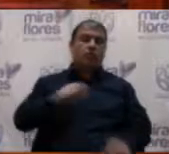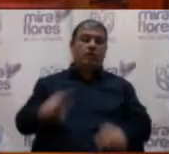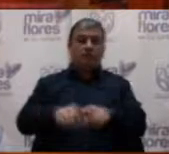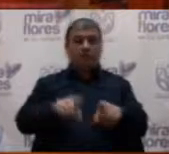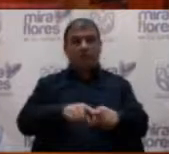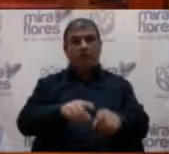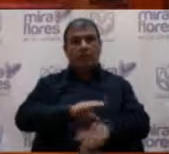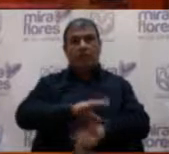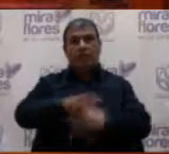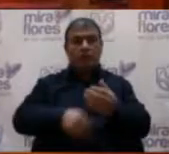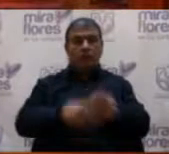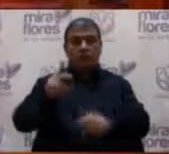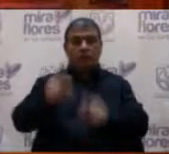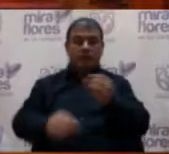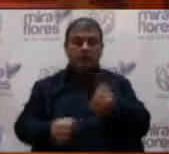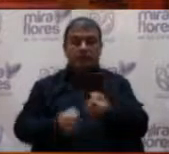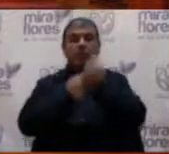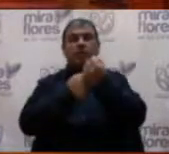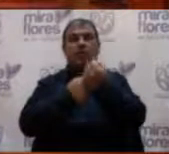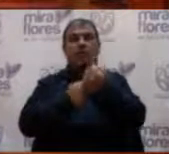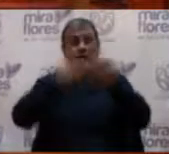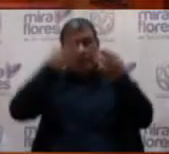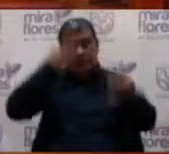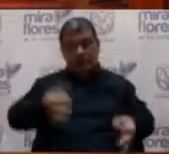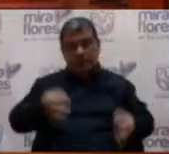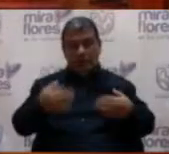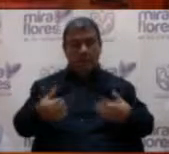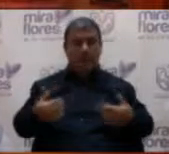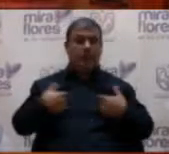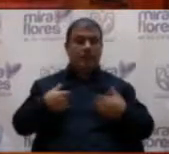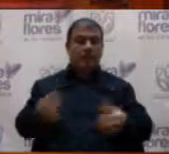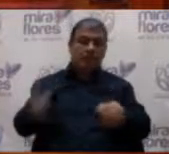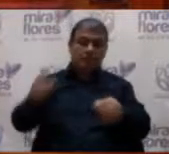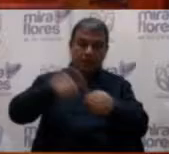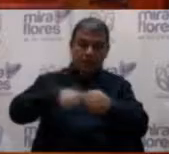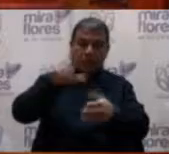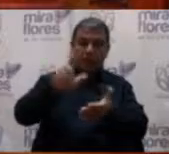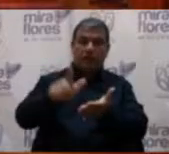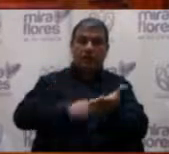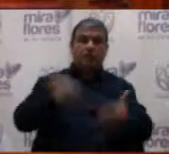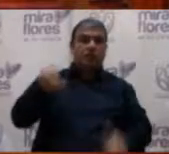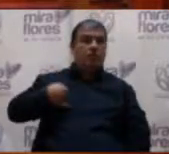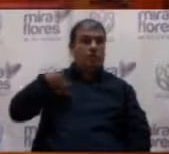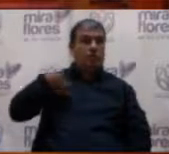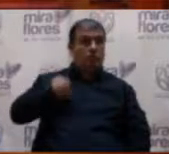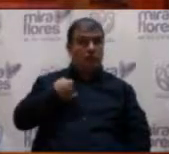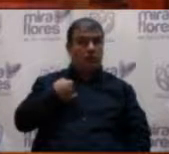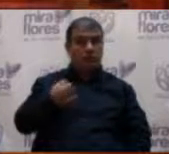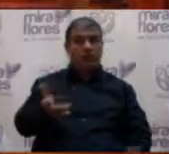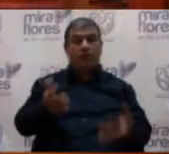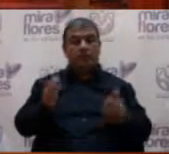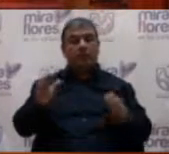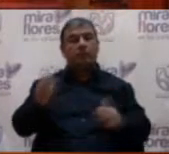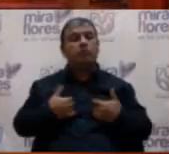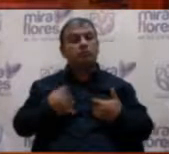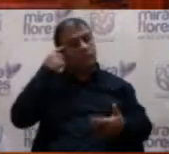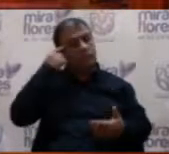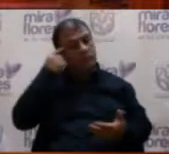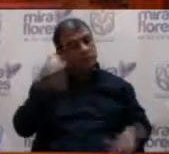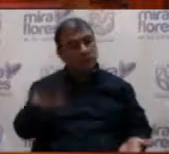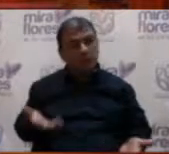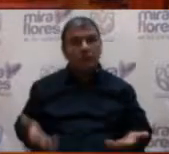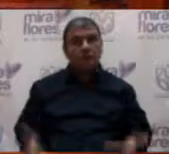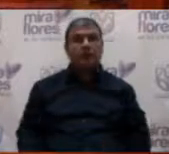las personas que apoyaron la decisión de tener jóvenes en nuestra lista. De esta manera creo yo que